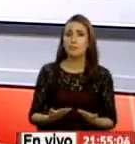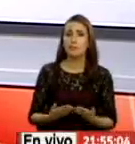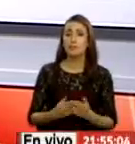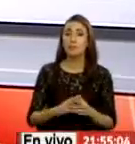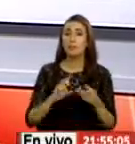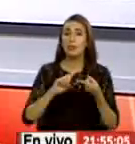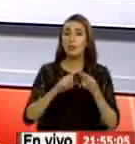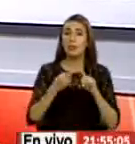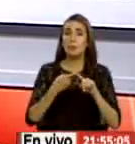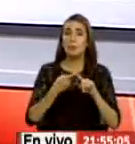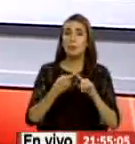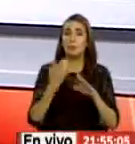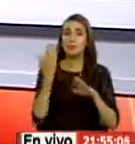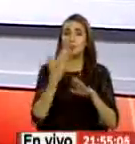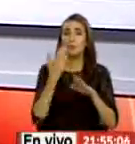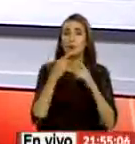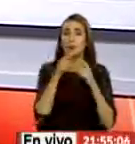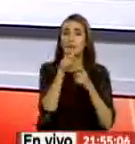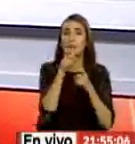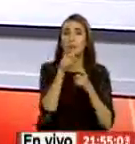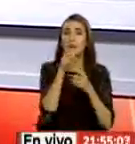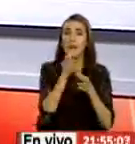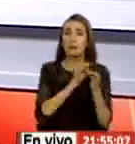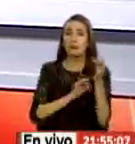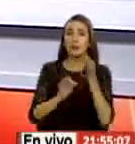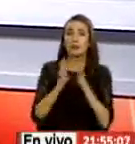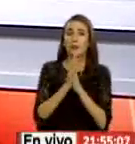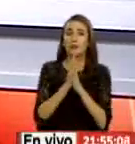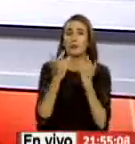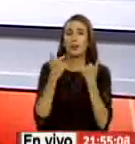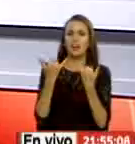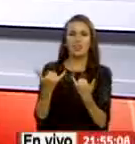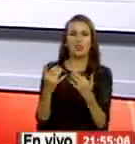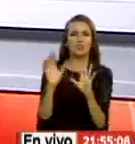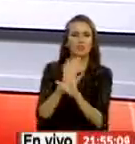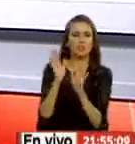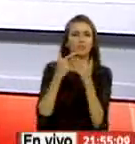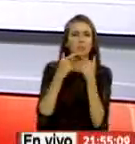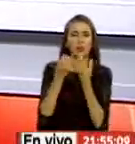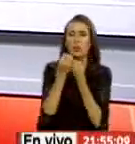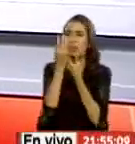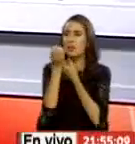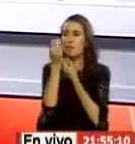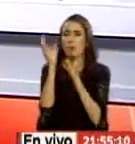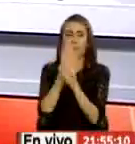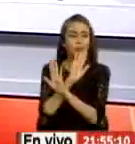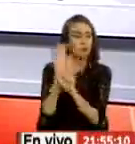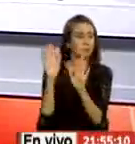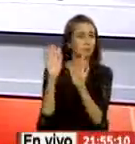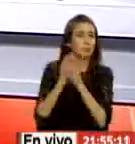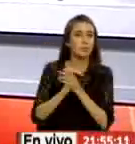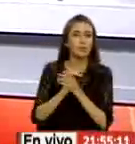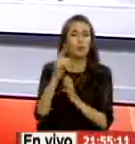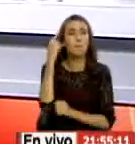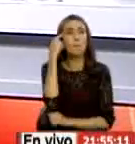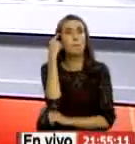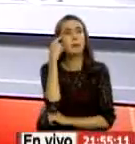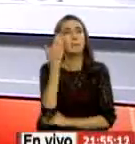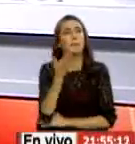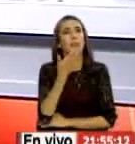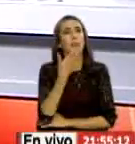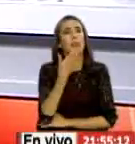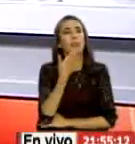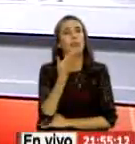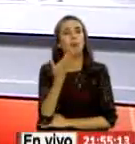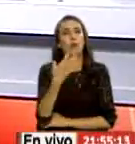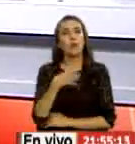amigos detrás de cámara nos estamos aquí sorteando quién le daba paso aquí a nuestro compañero Fernando Estrada. Porque yo no quiero saber nada, así, Fernando, hoy. Está perdido en el horizonte pensando cómo nos va